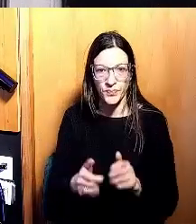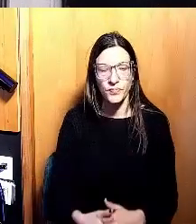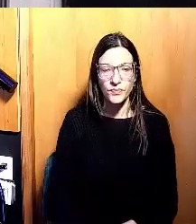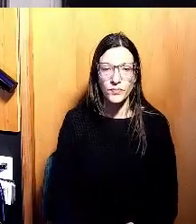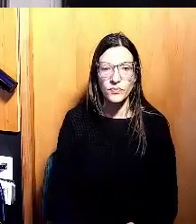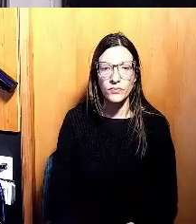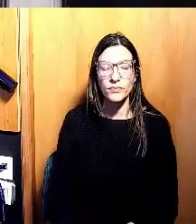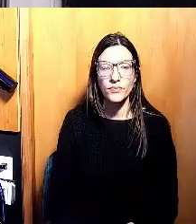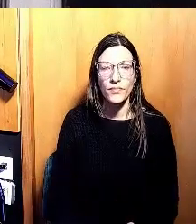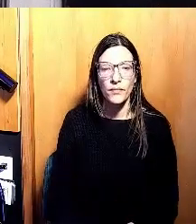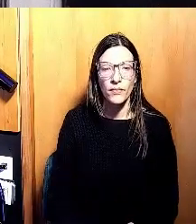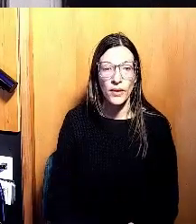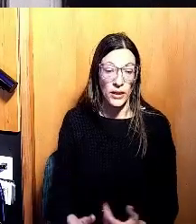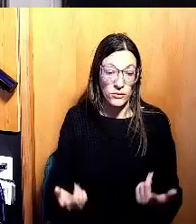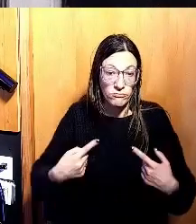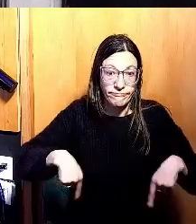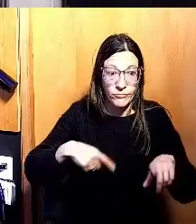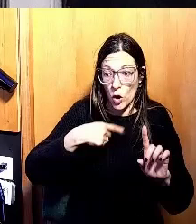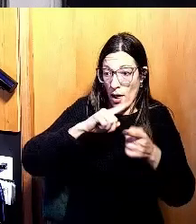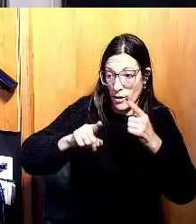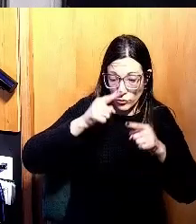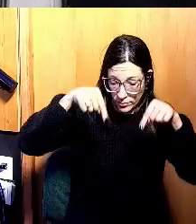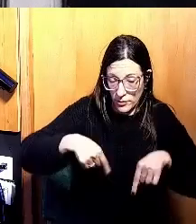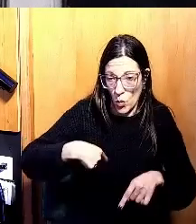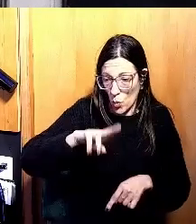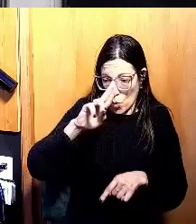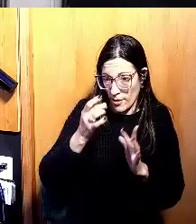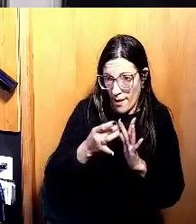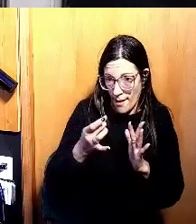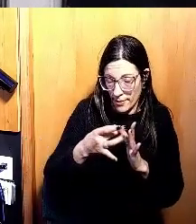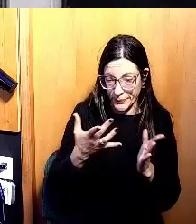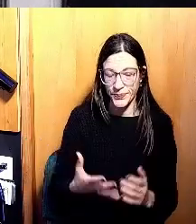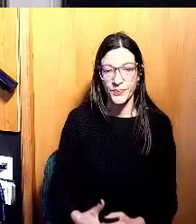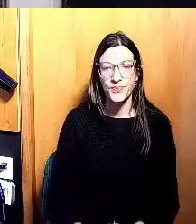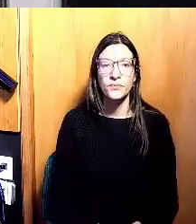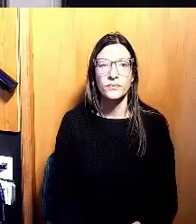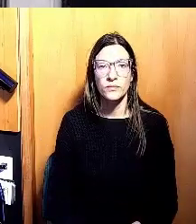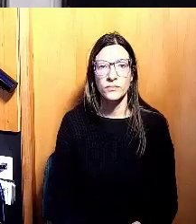parámetros que se relacionan con la calidad ambiental.